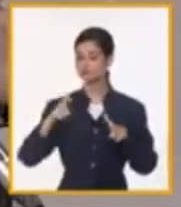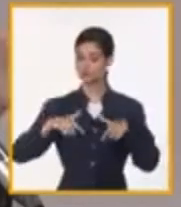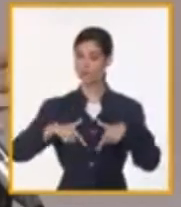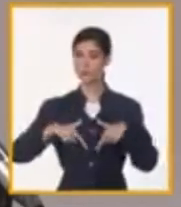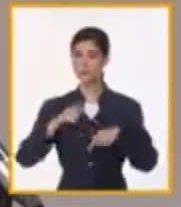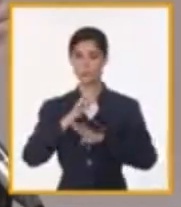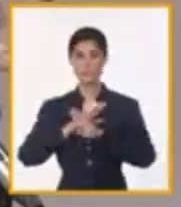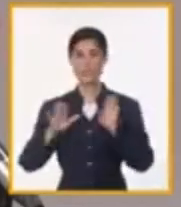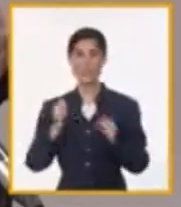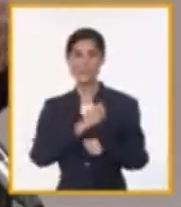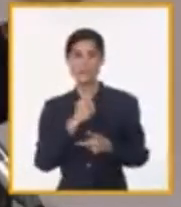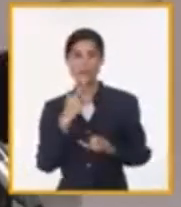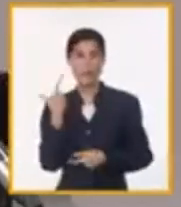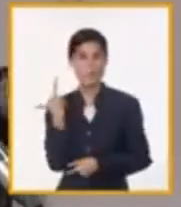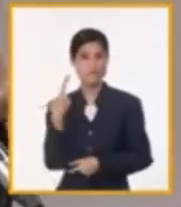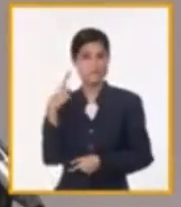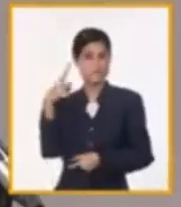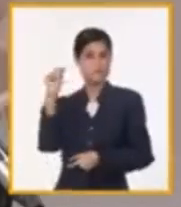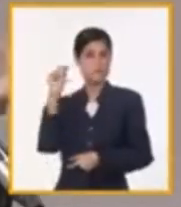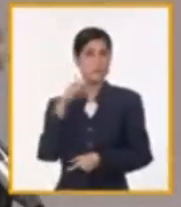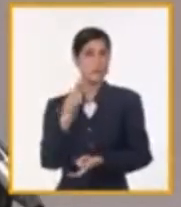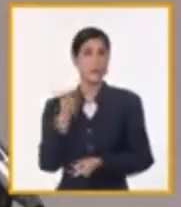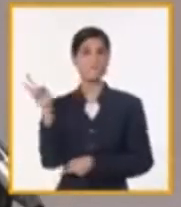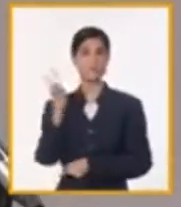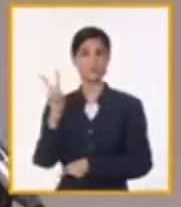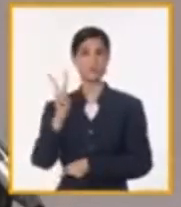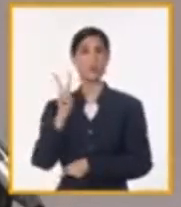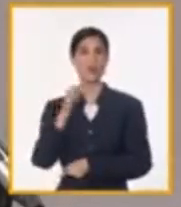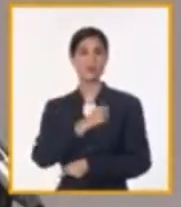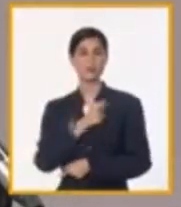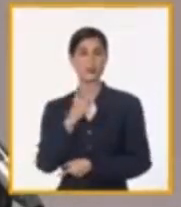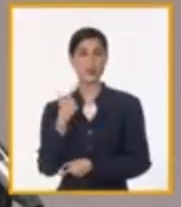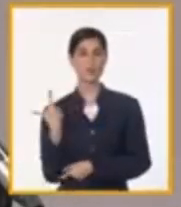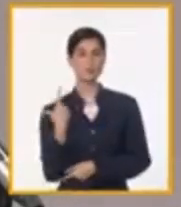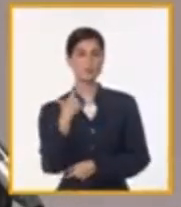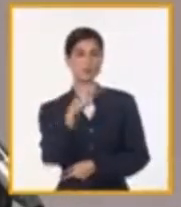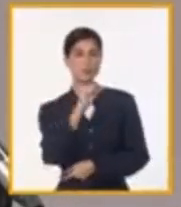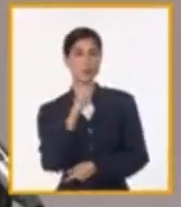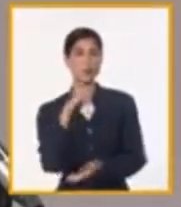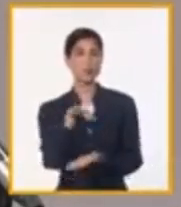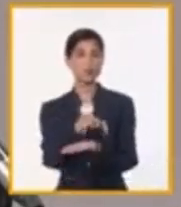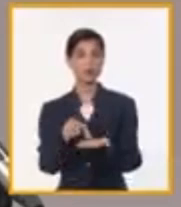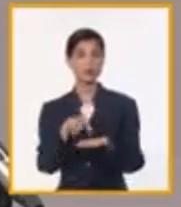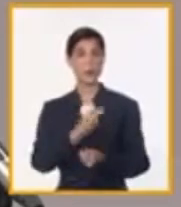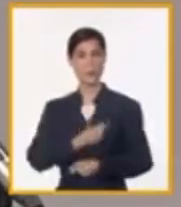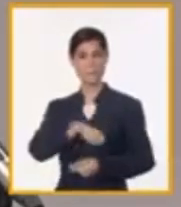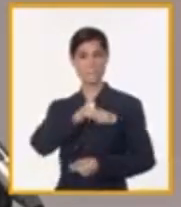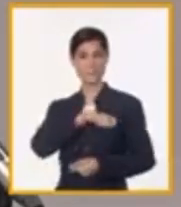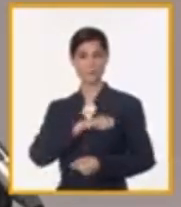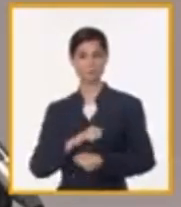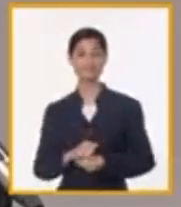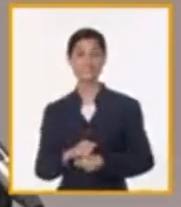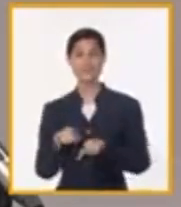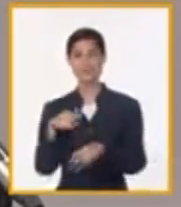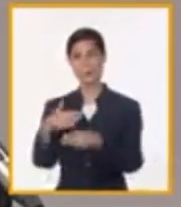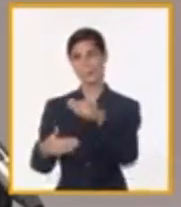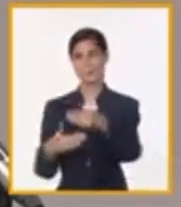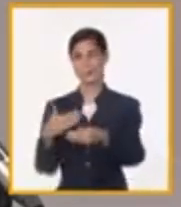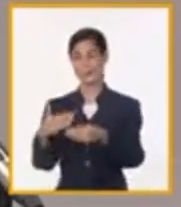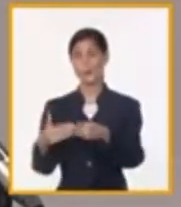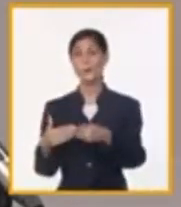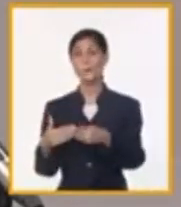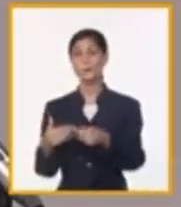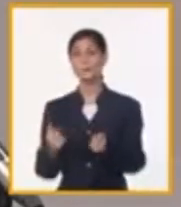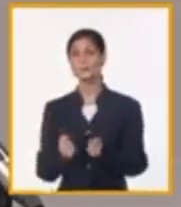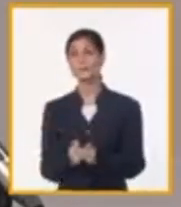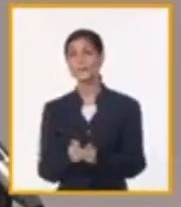que él esperaba que era una jugada magistral suya se convierte en realmente la de bacle de la oposición Venezolana en este caso porque allá